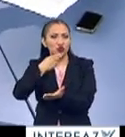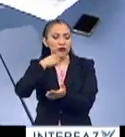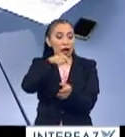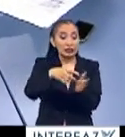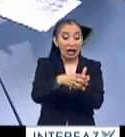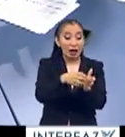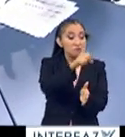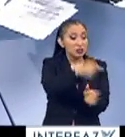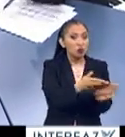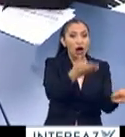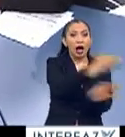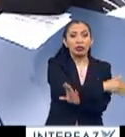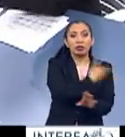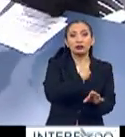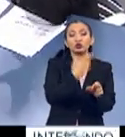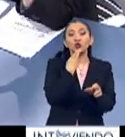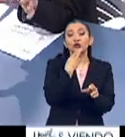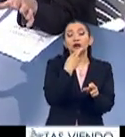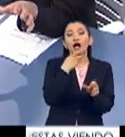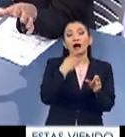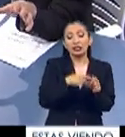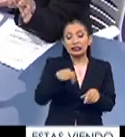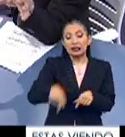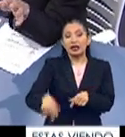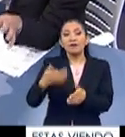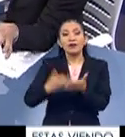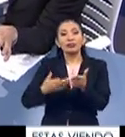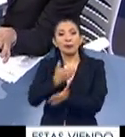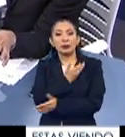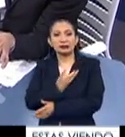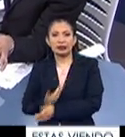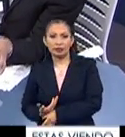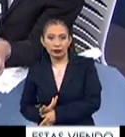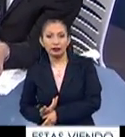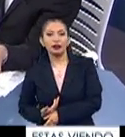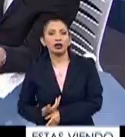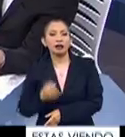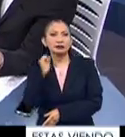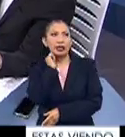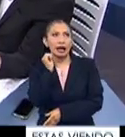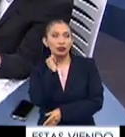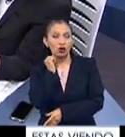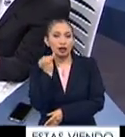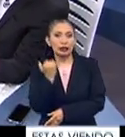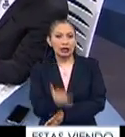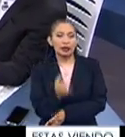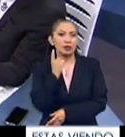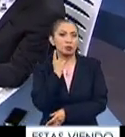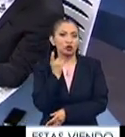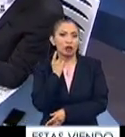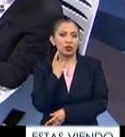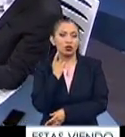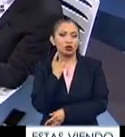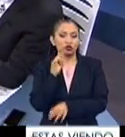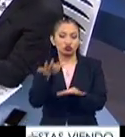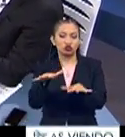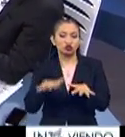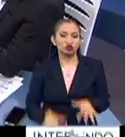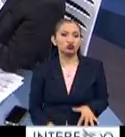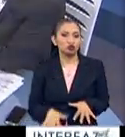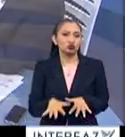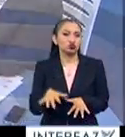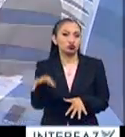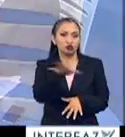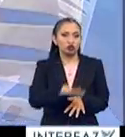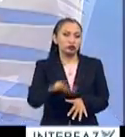estas urnas han estado en otras en otros procesos electorales. Faltaría la de presidente. La de presidente, senador y diputados al Congreso de la Unión.